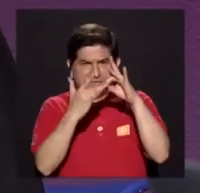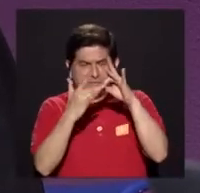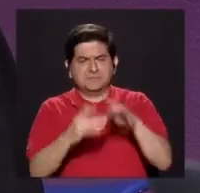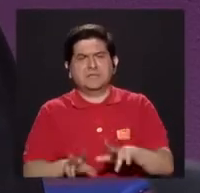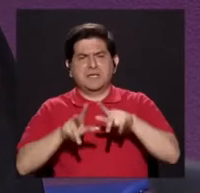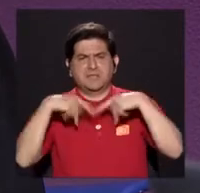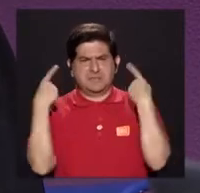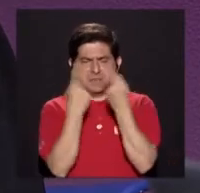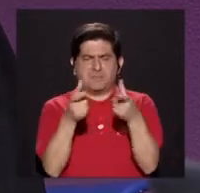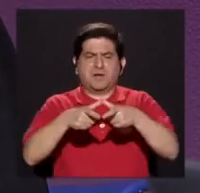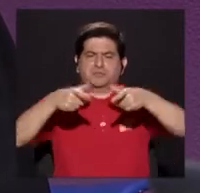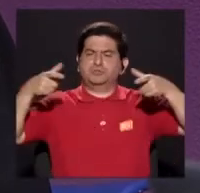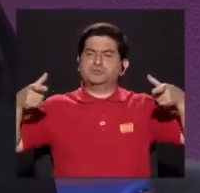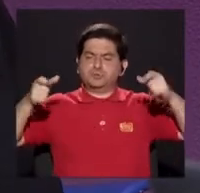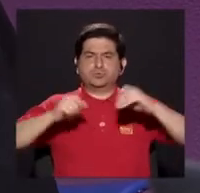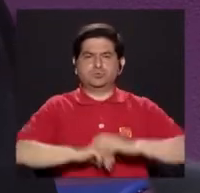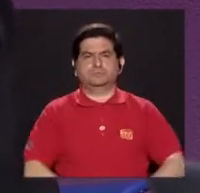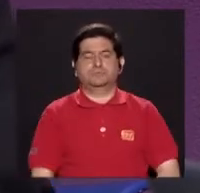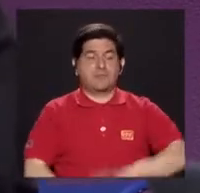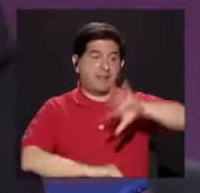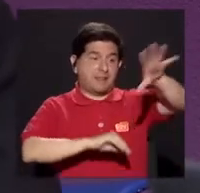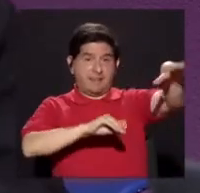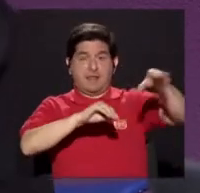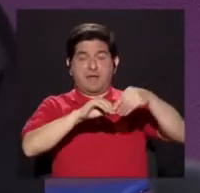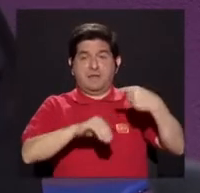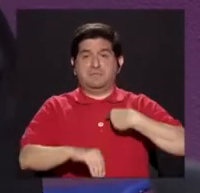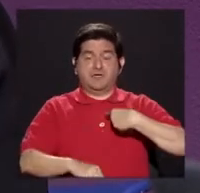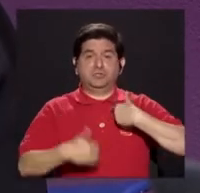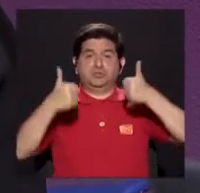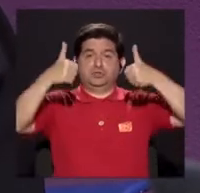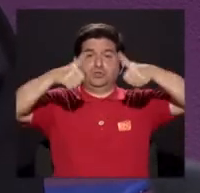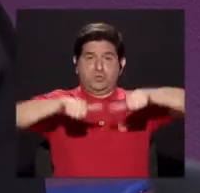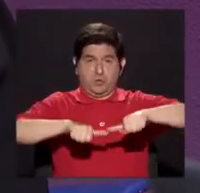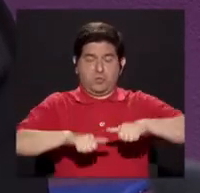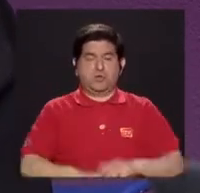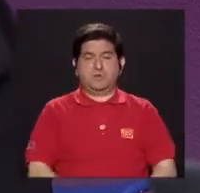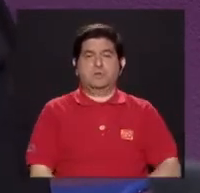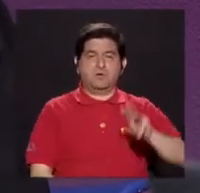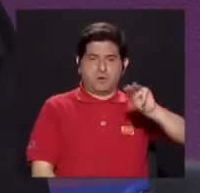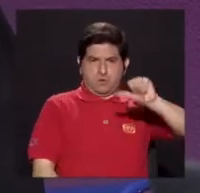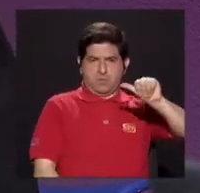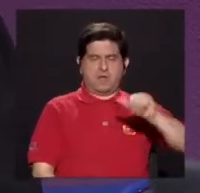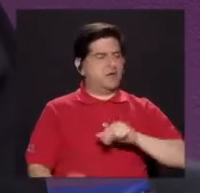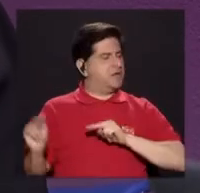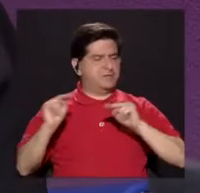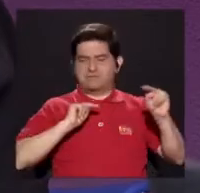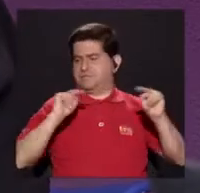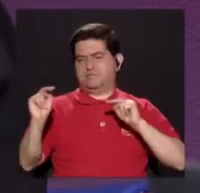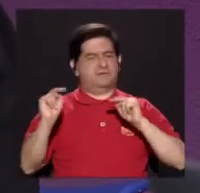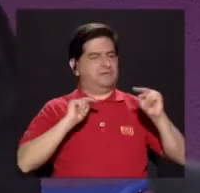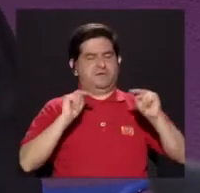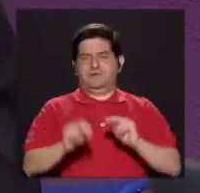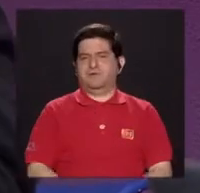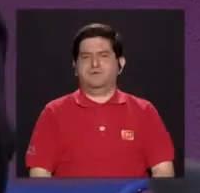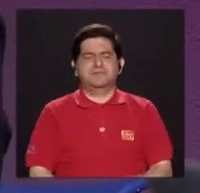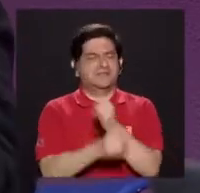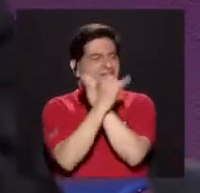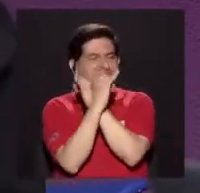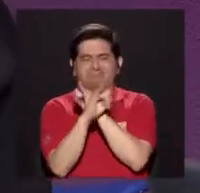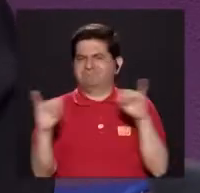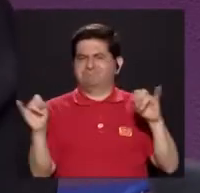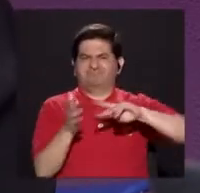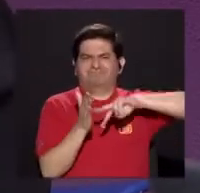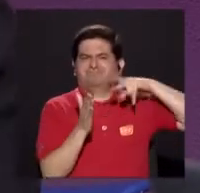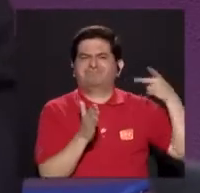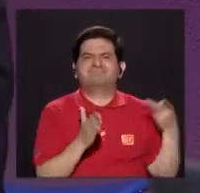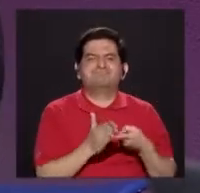partidos mayoritarios, además de que estoy totalmente de acuerdo con Marielos, no negocian de alguna forma, de forma independiente. ¿Qué